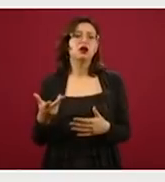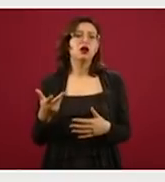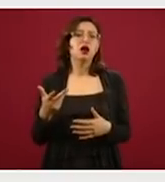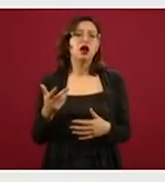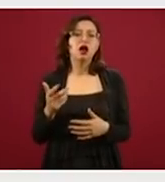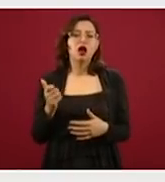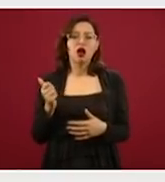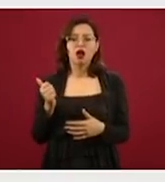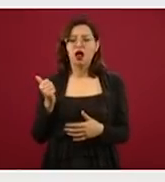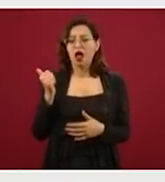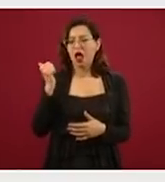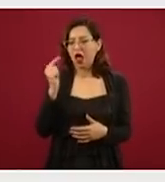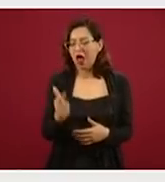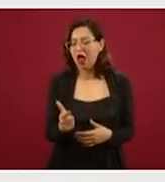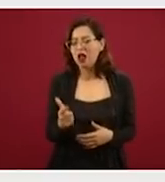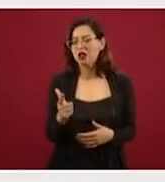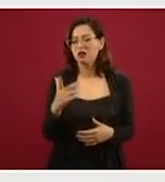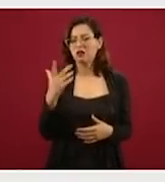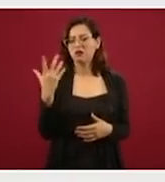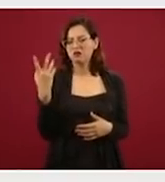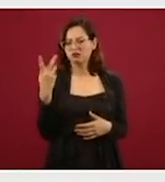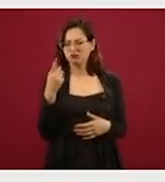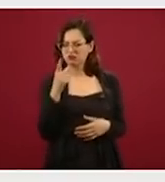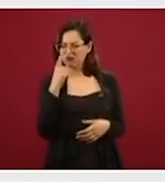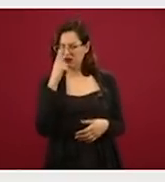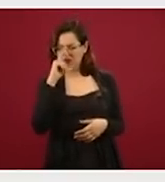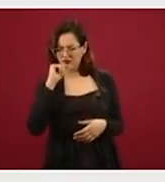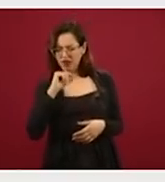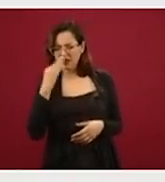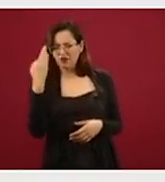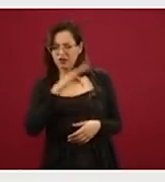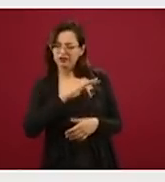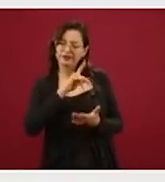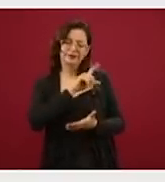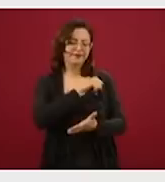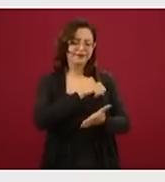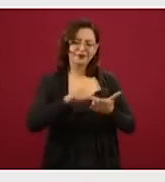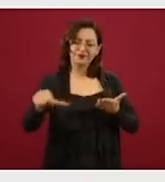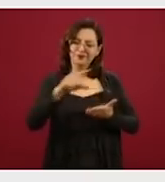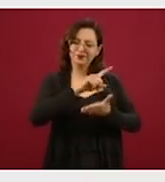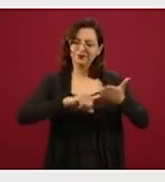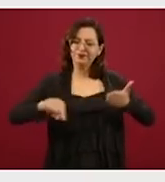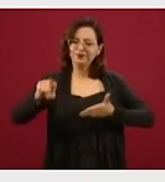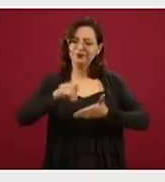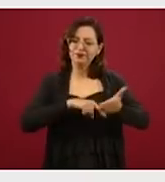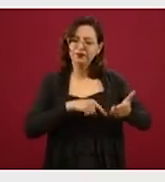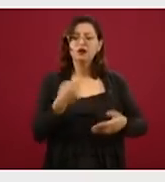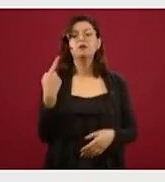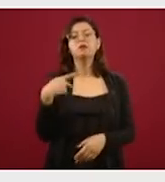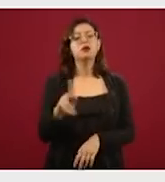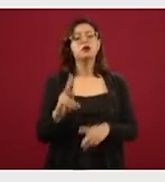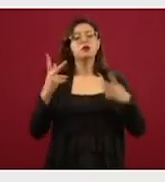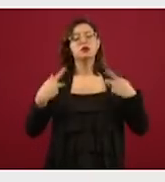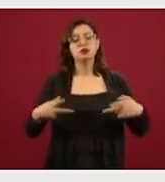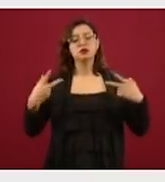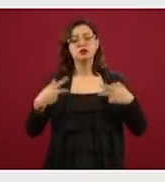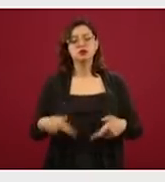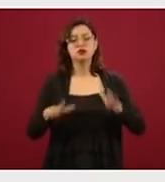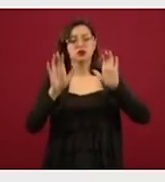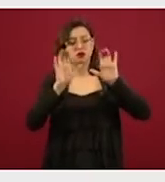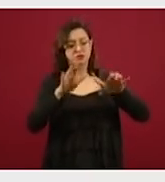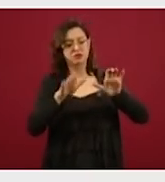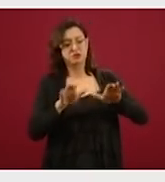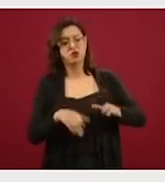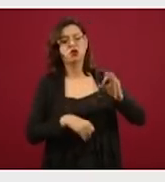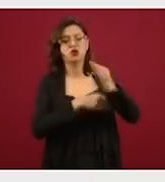de representación falsa o algo así, la constancia es nula, pero todos los que se registran pueden tener esta constancia y les va a